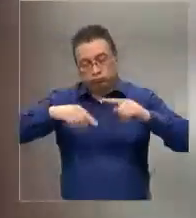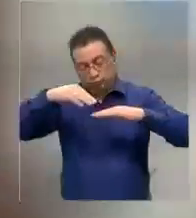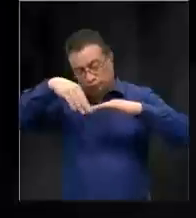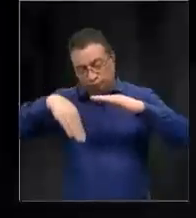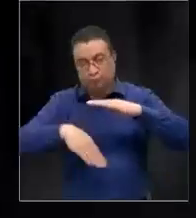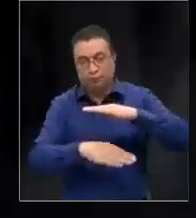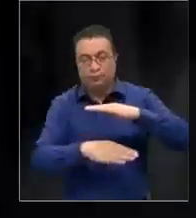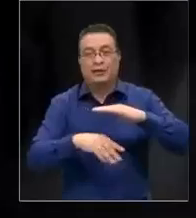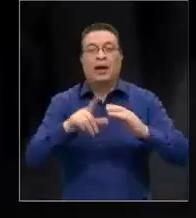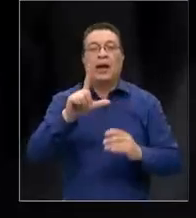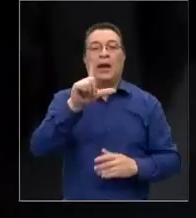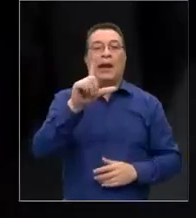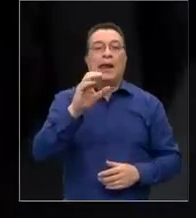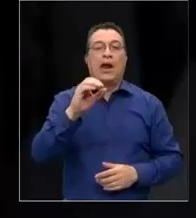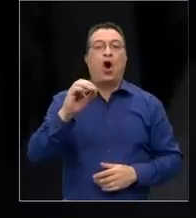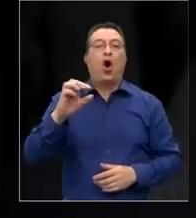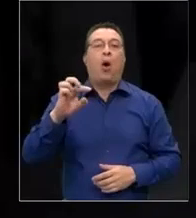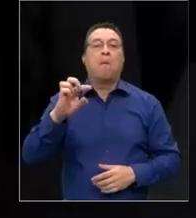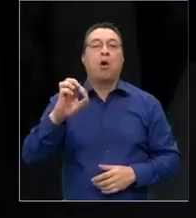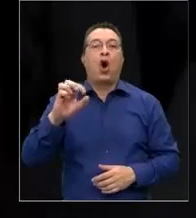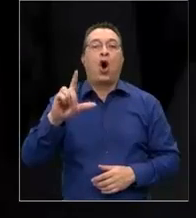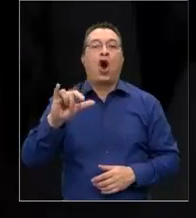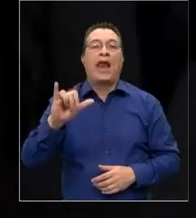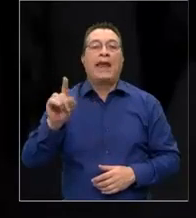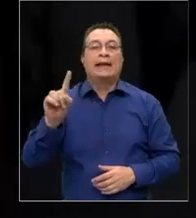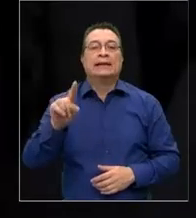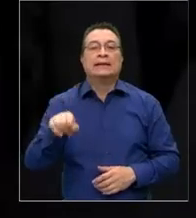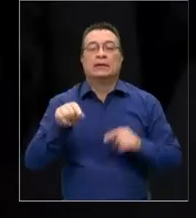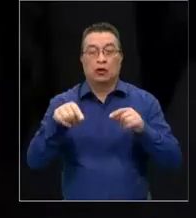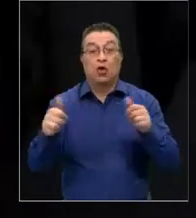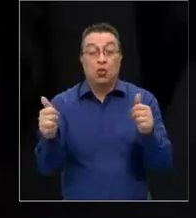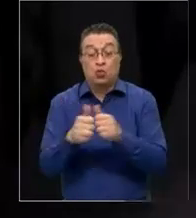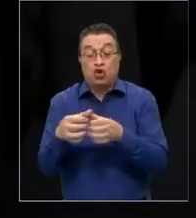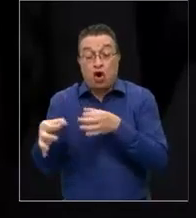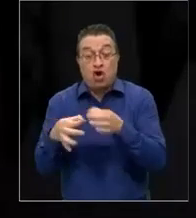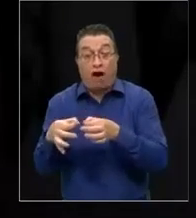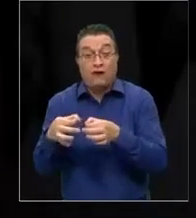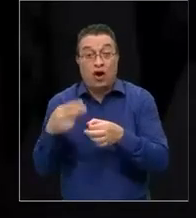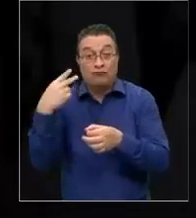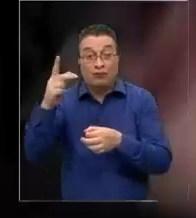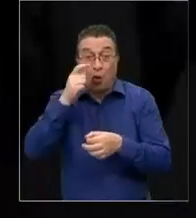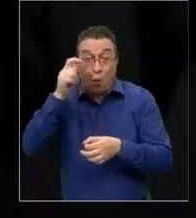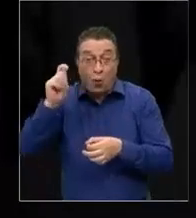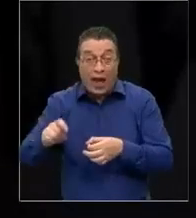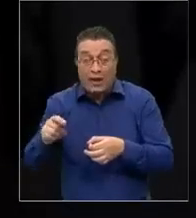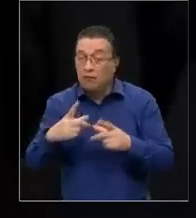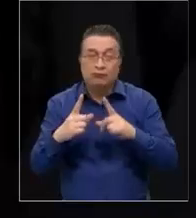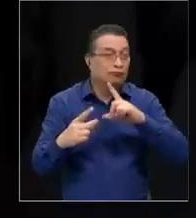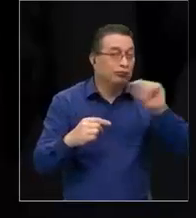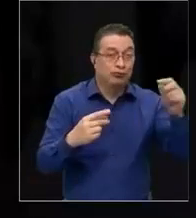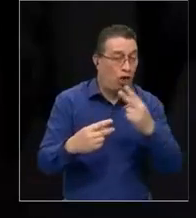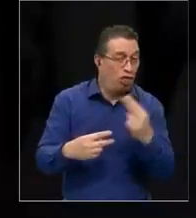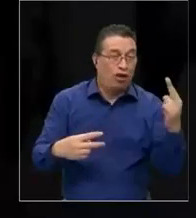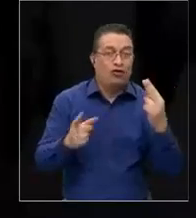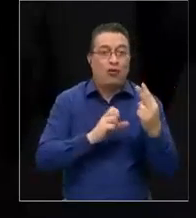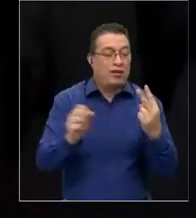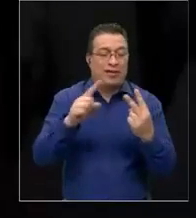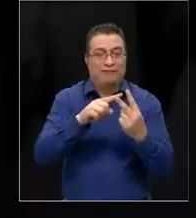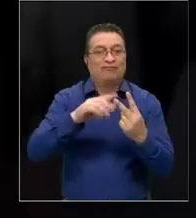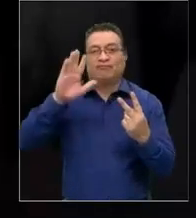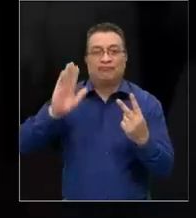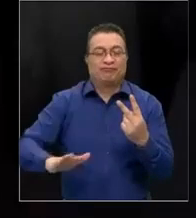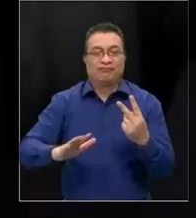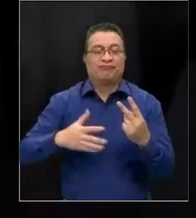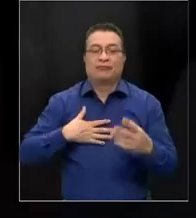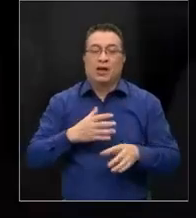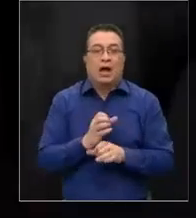en la ciudad de Leópolis. Sabe que la decisión de salir junto a su novio ucraniano se ve cada vez más difícil. Se siente atrapada porque, claro,